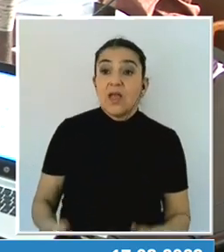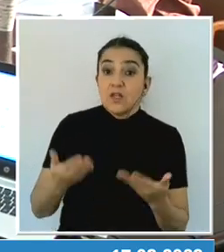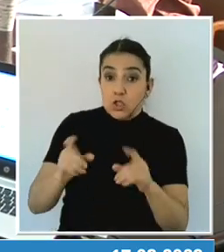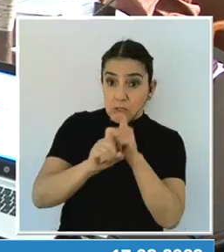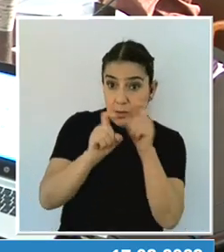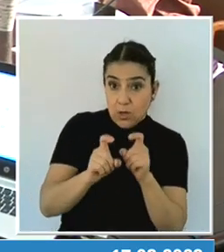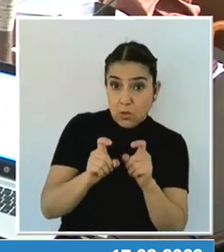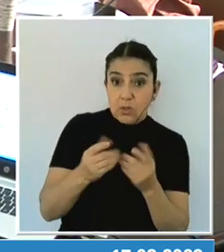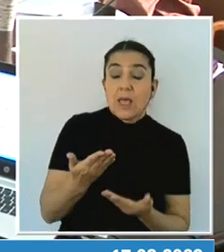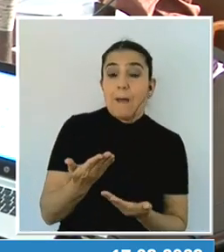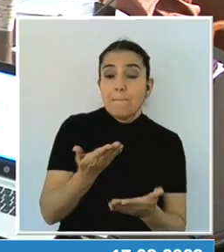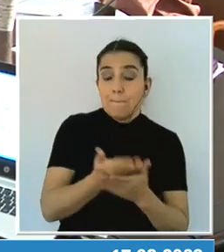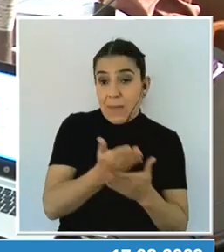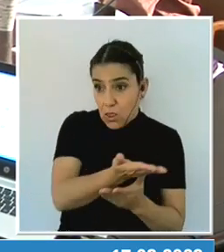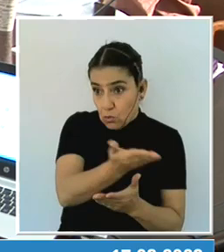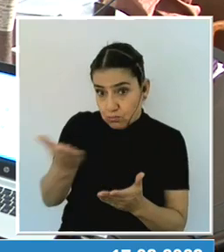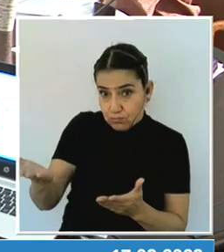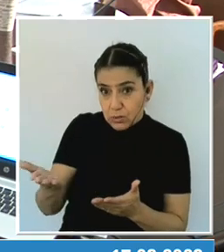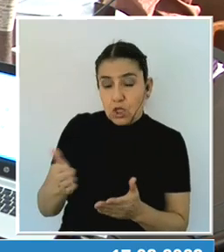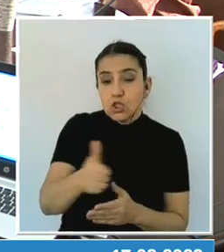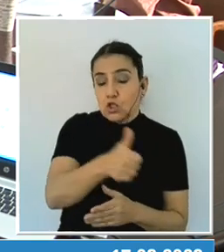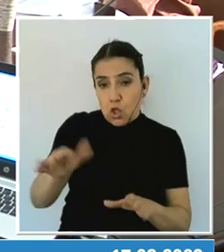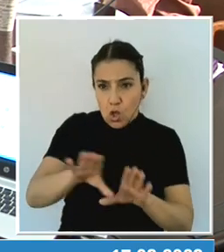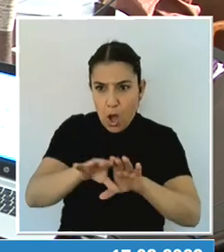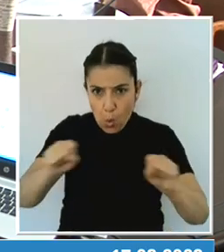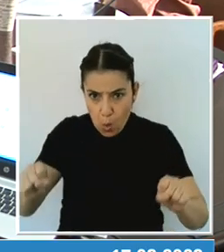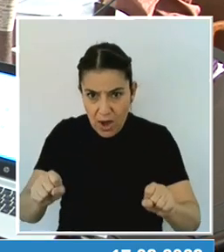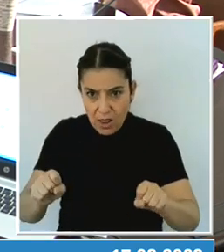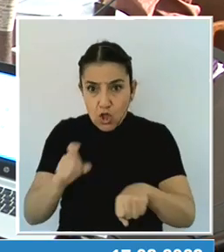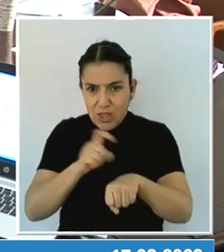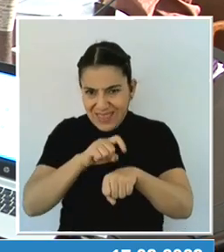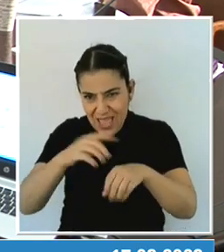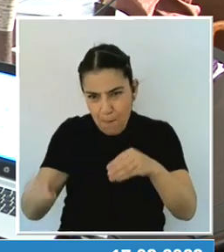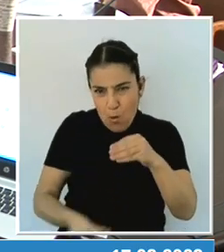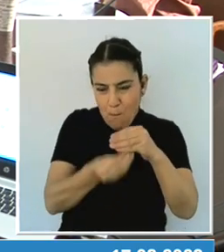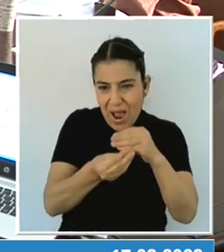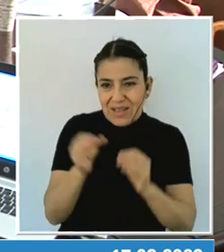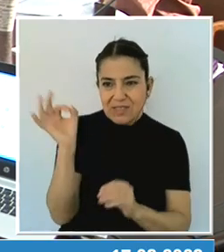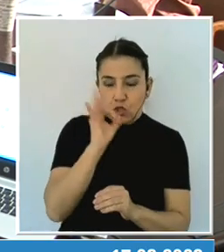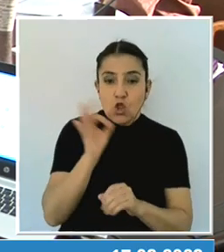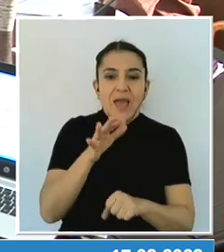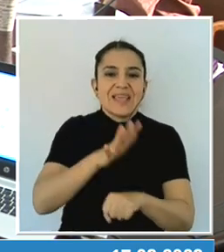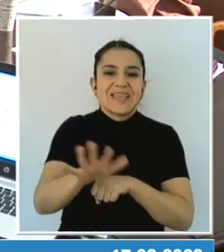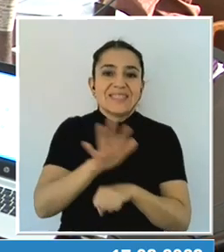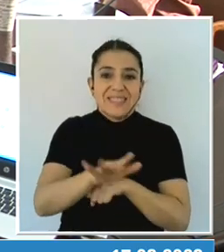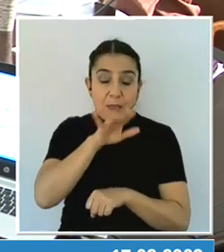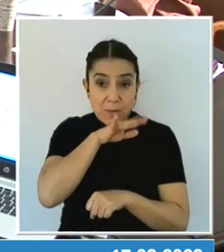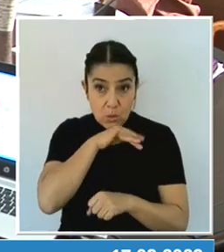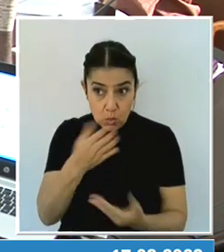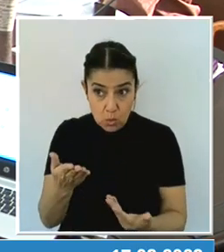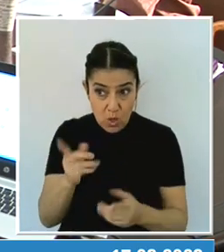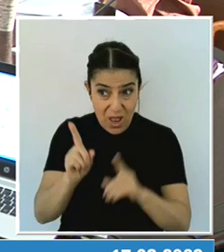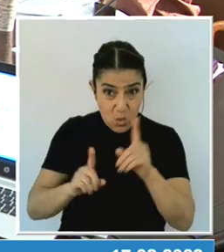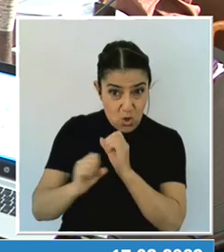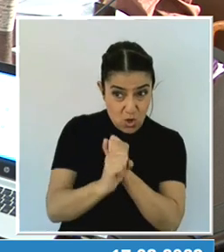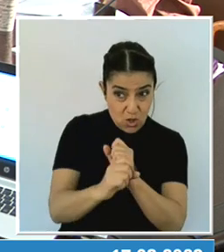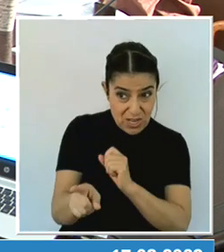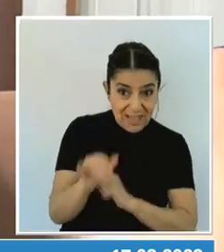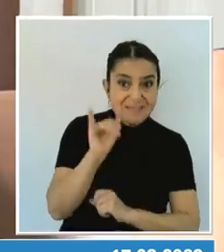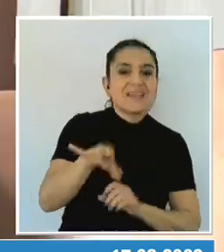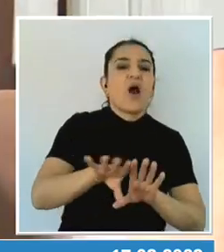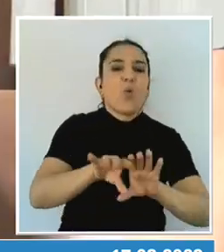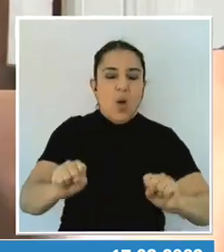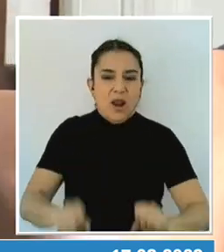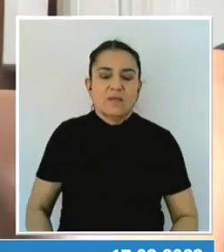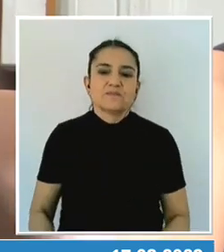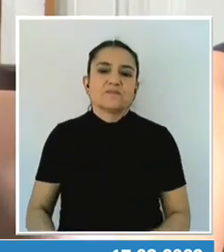unanimidad para que podamos prorrogar, salvo que alguien se oponga. Tenemos la unanimidad, vamos a prorrogar por 15 minutos, ¿ya? Así se acuerda. Hay una pregunta entonces